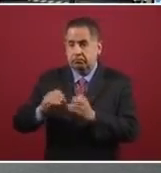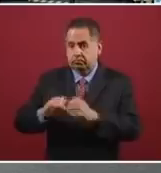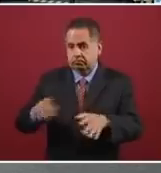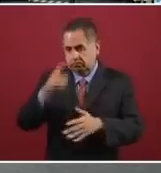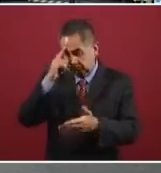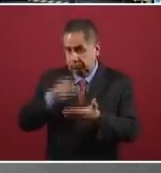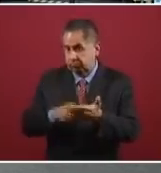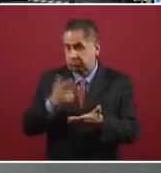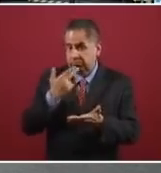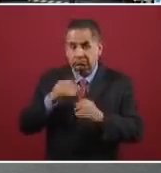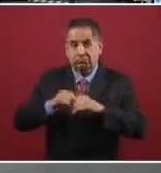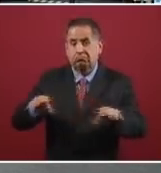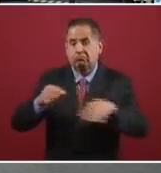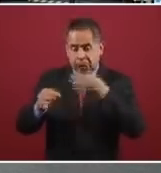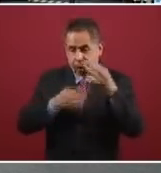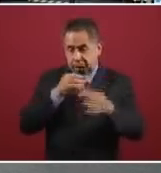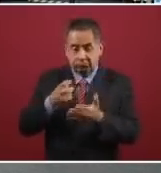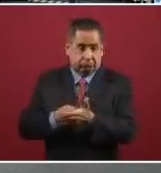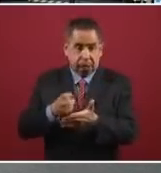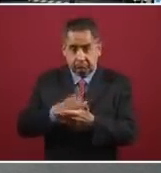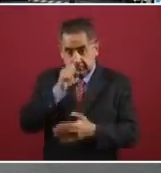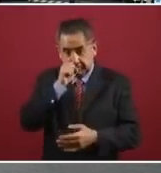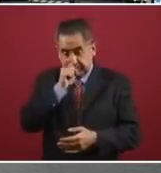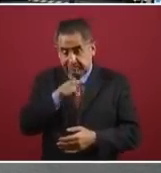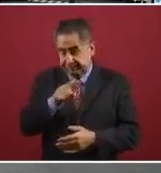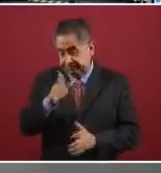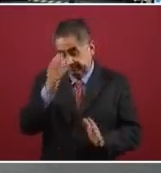que merece una amplia discusión. Sí. Además,